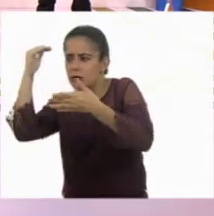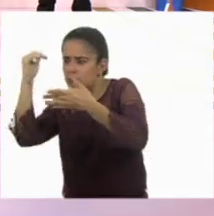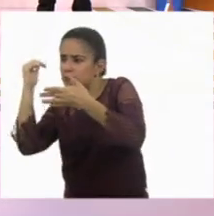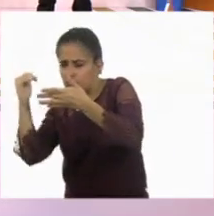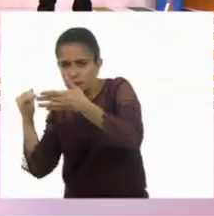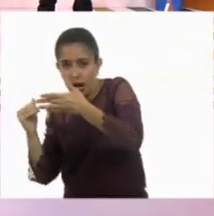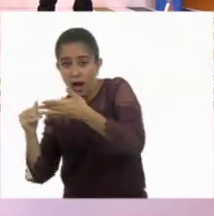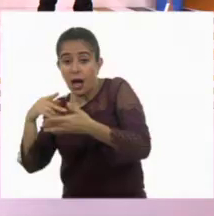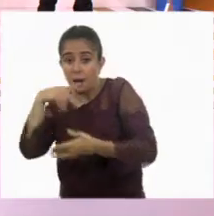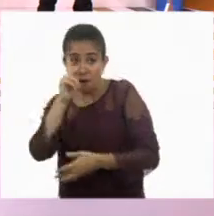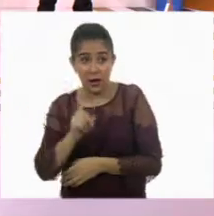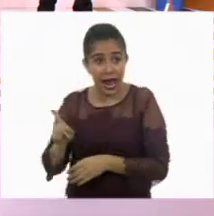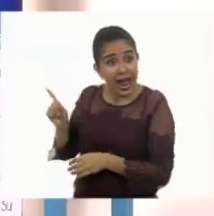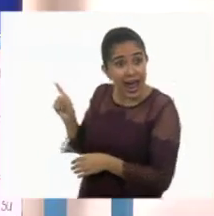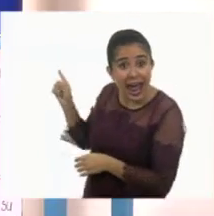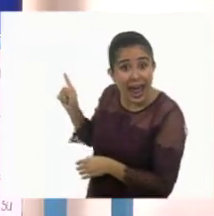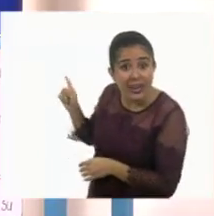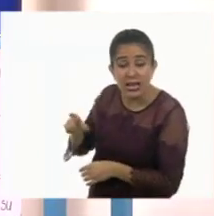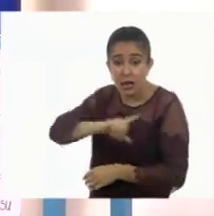Por lo tanto, esto es